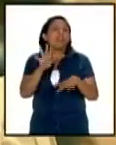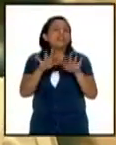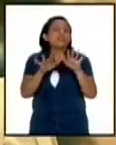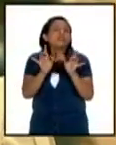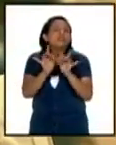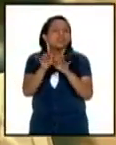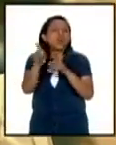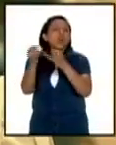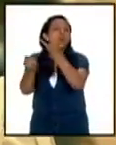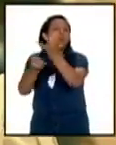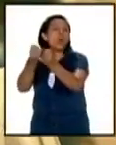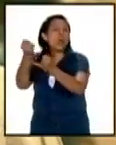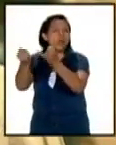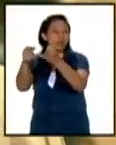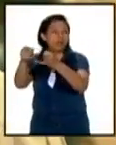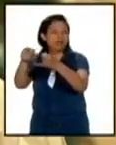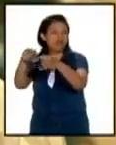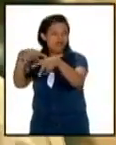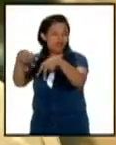están jugando,